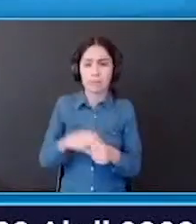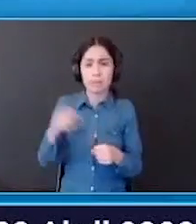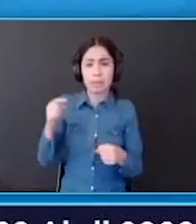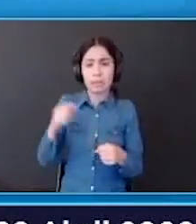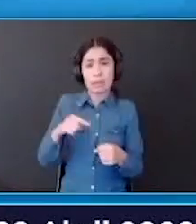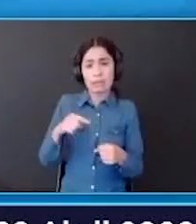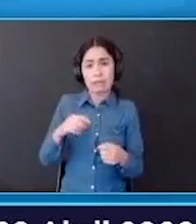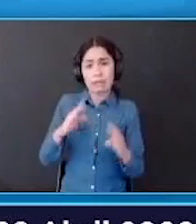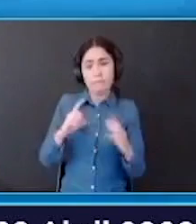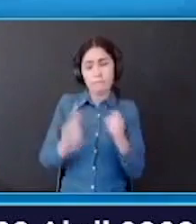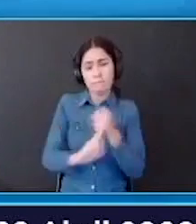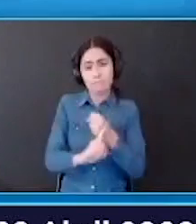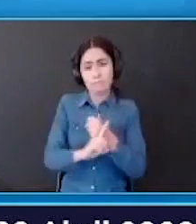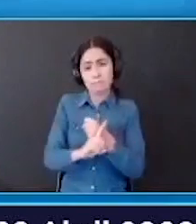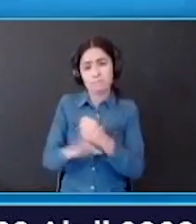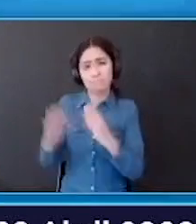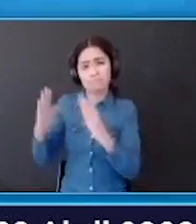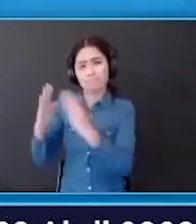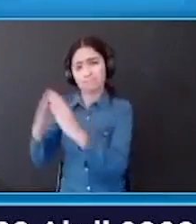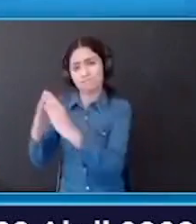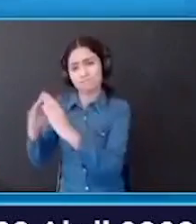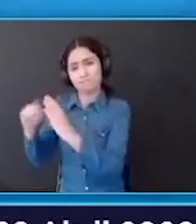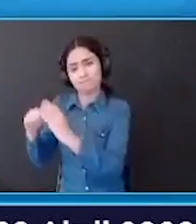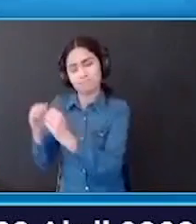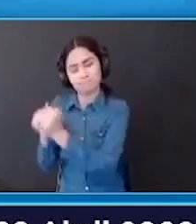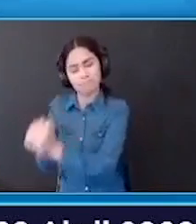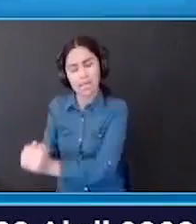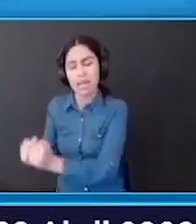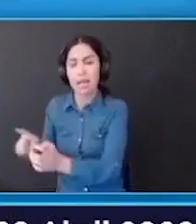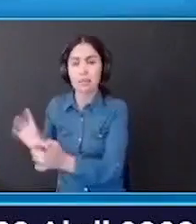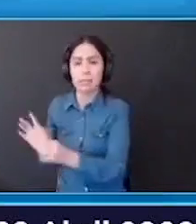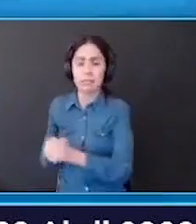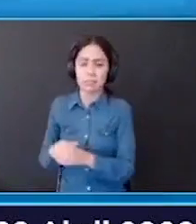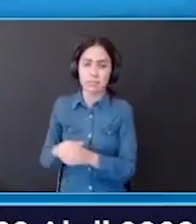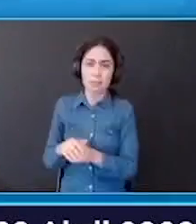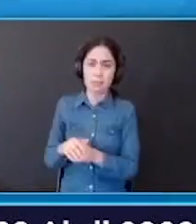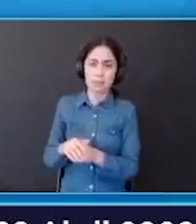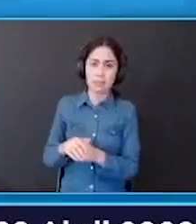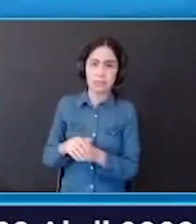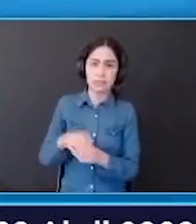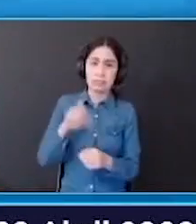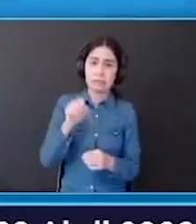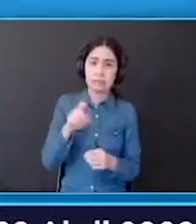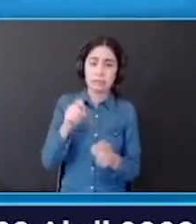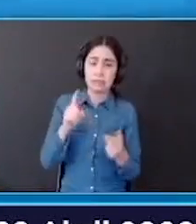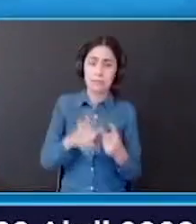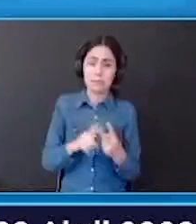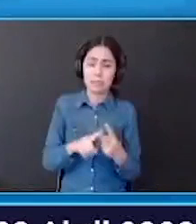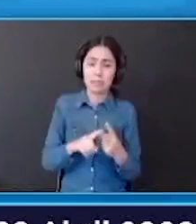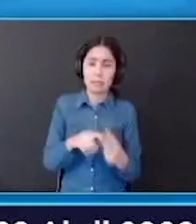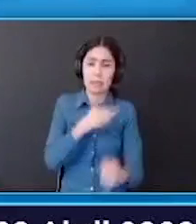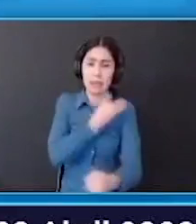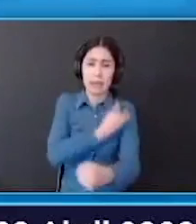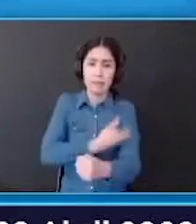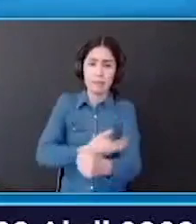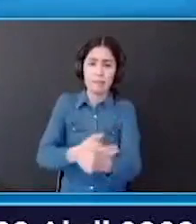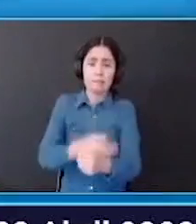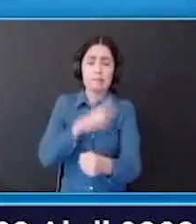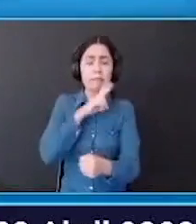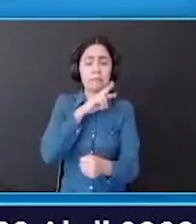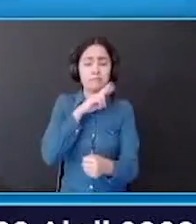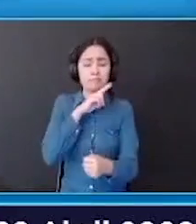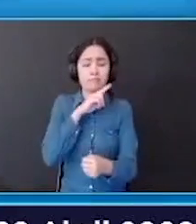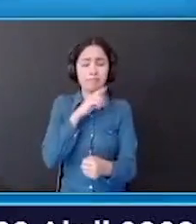aislamiento, que mantiene a las familias viviendo en el temor de que algo suceda a nuestros